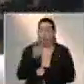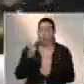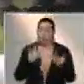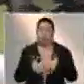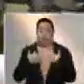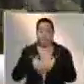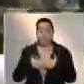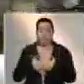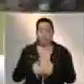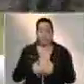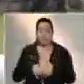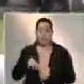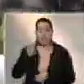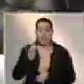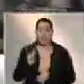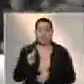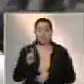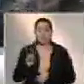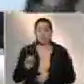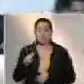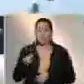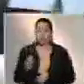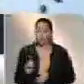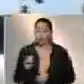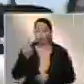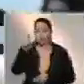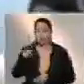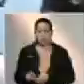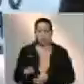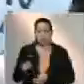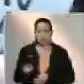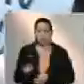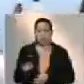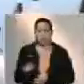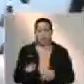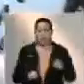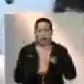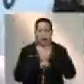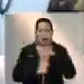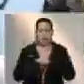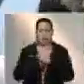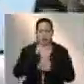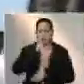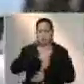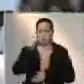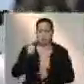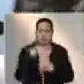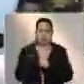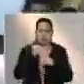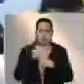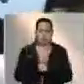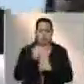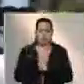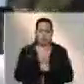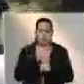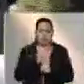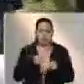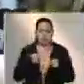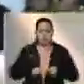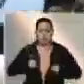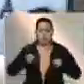del hipermercado Éxito, de ambas sucursales, incluso el personal y los trabajadores de